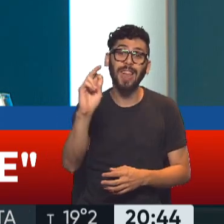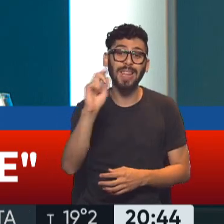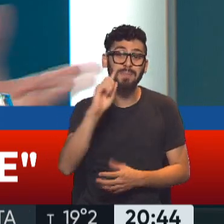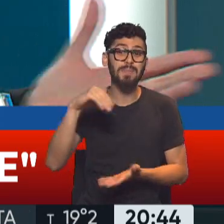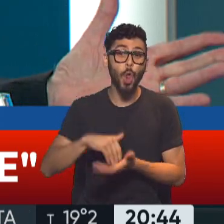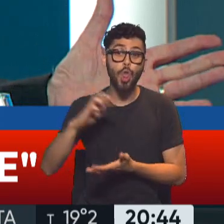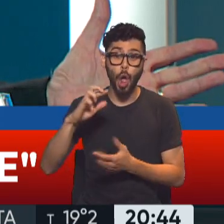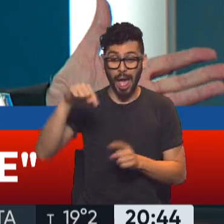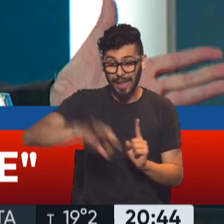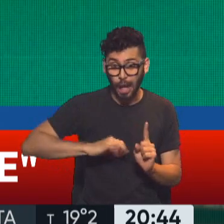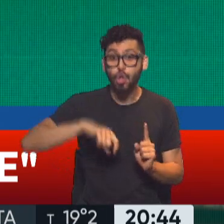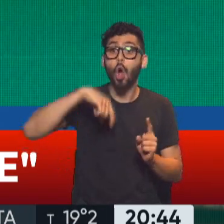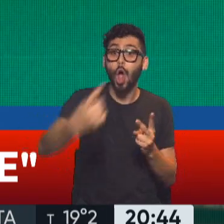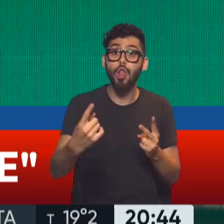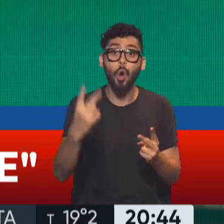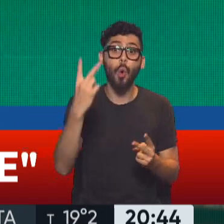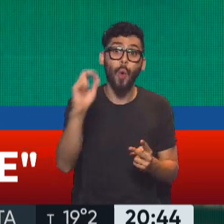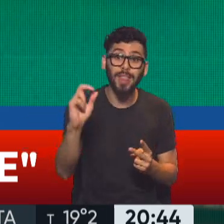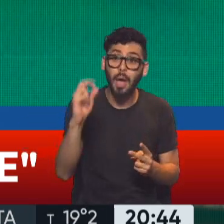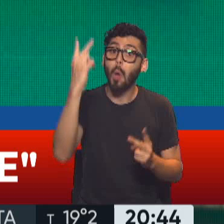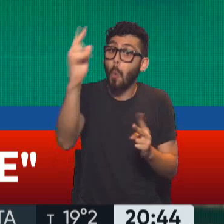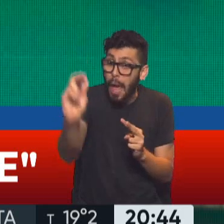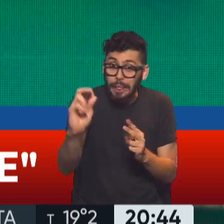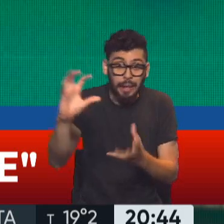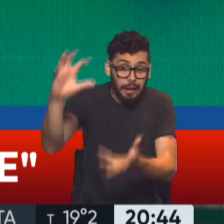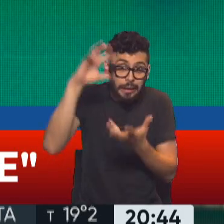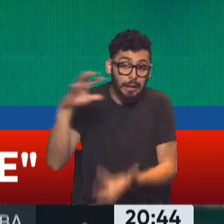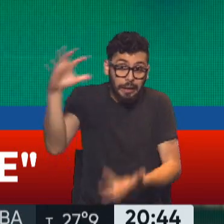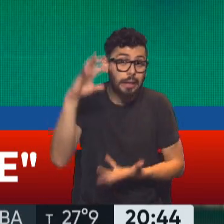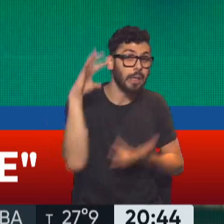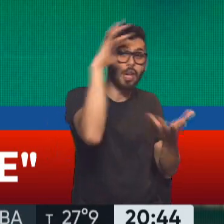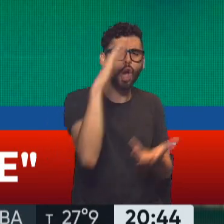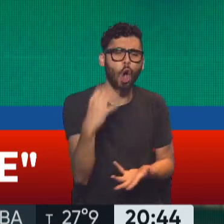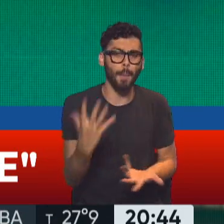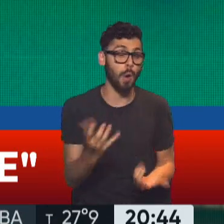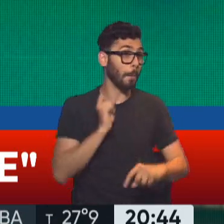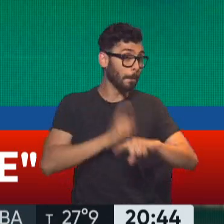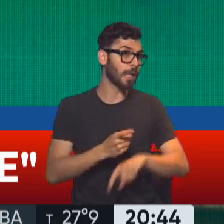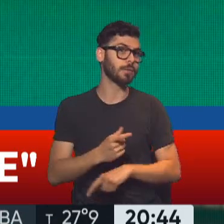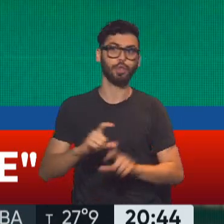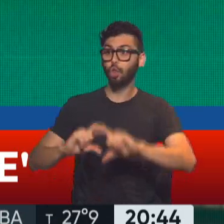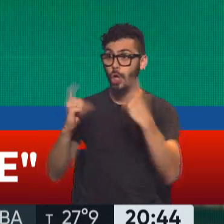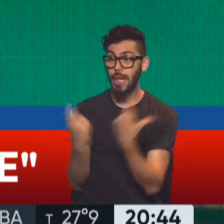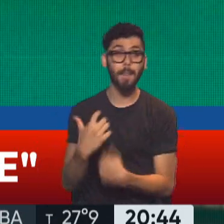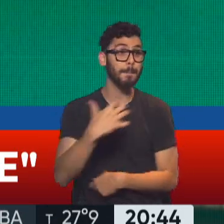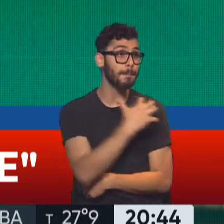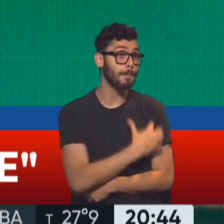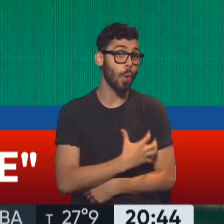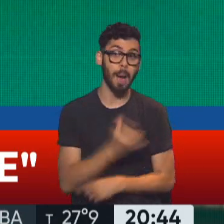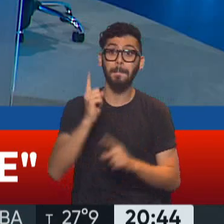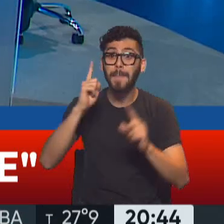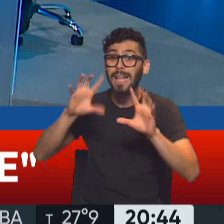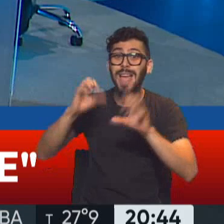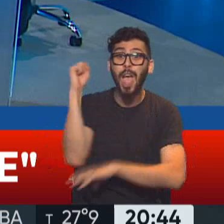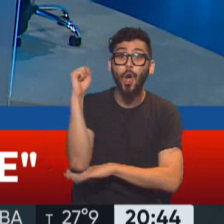que viene y el otro. Claro. Bueno, difícil. Y aparte con la situación económica que tenemos, social, que tenemos de pobreza, pobreza, que es la prioridad y de la economía mundial. Claro.